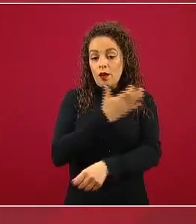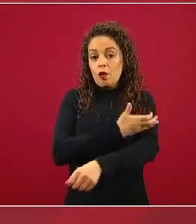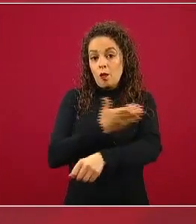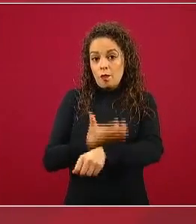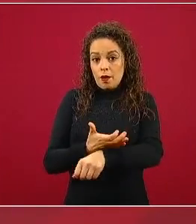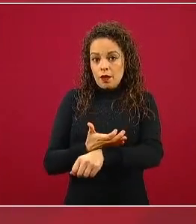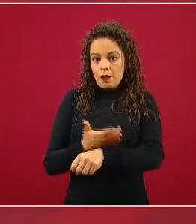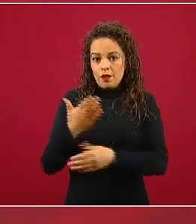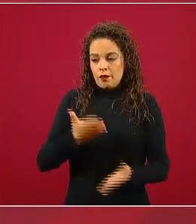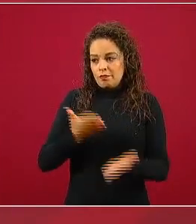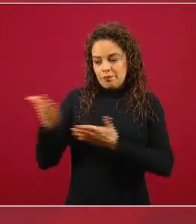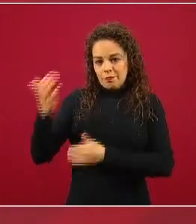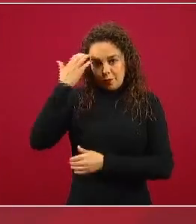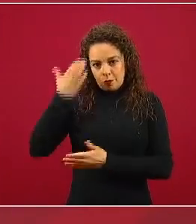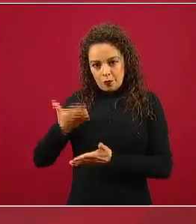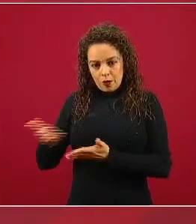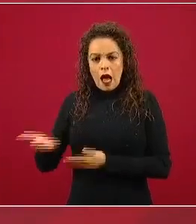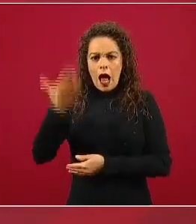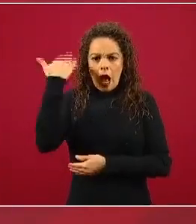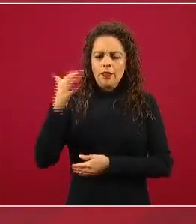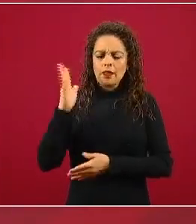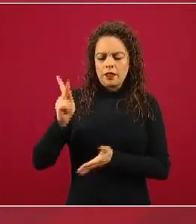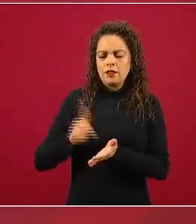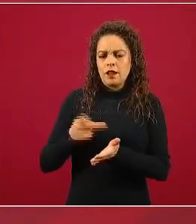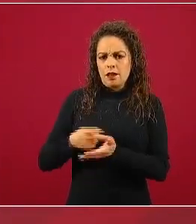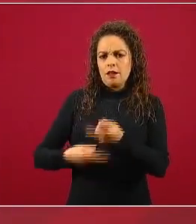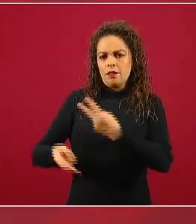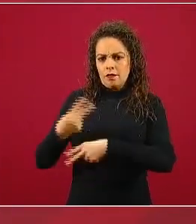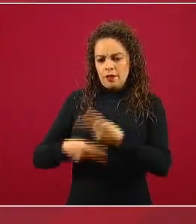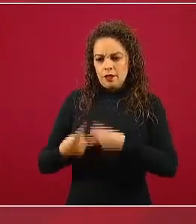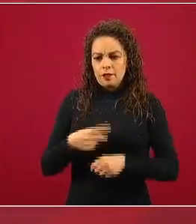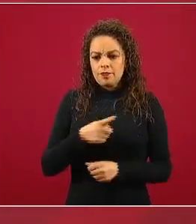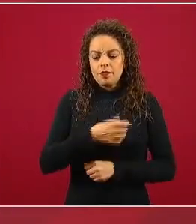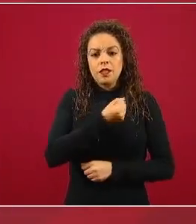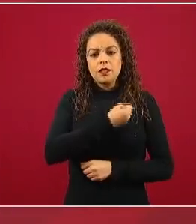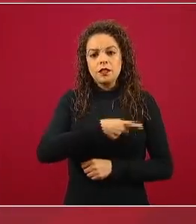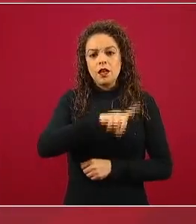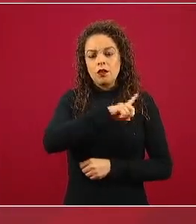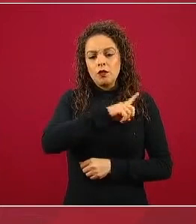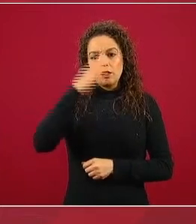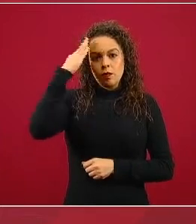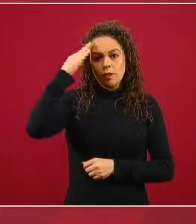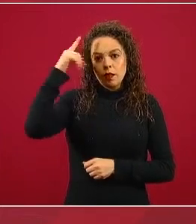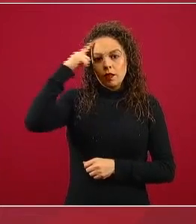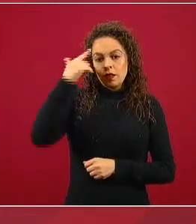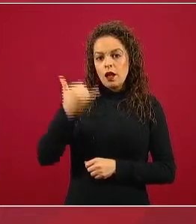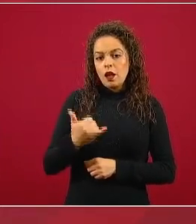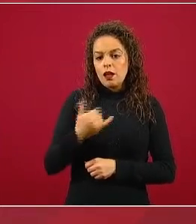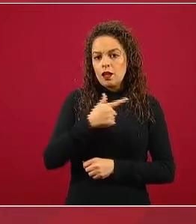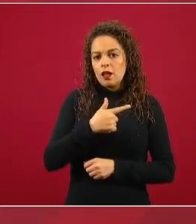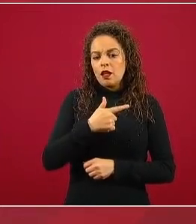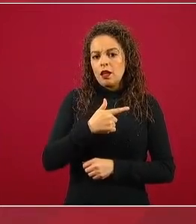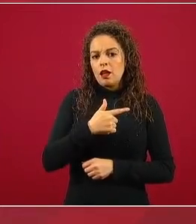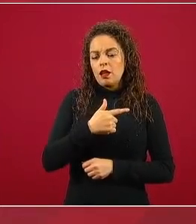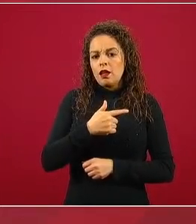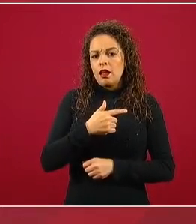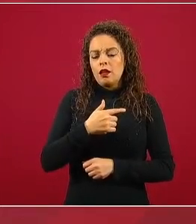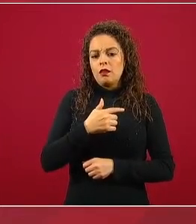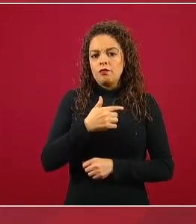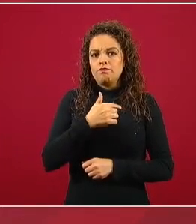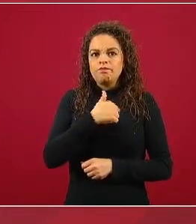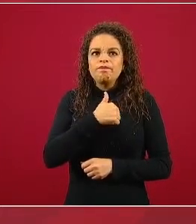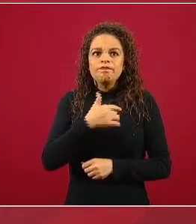otra ocasión, y es el tema de la salud mental y la salud emocional del personal de